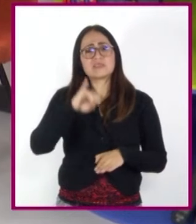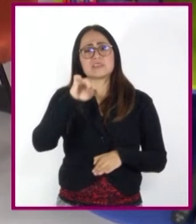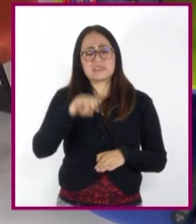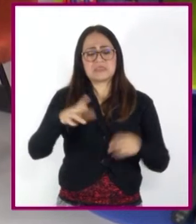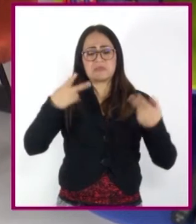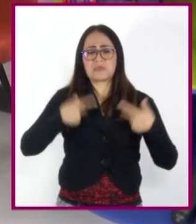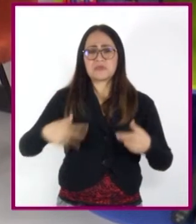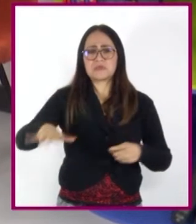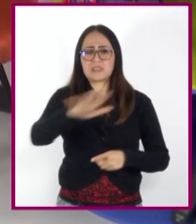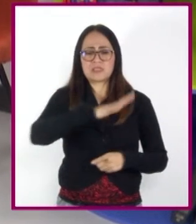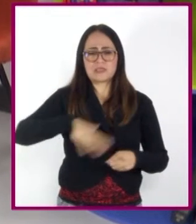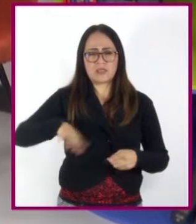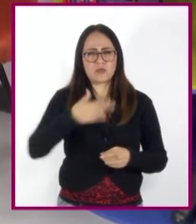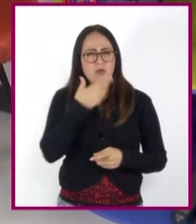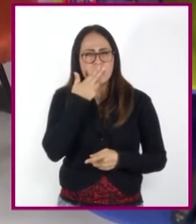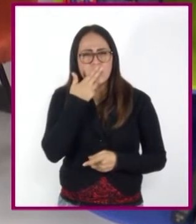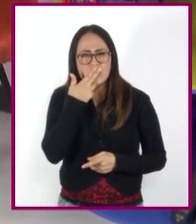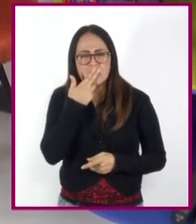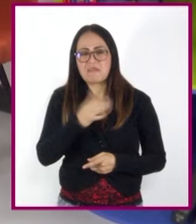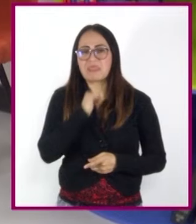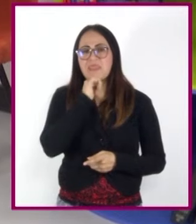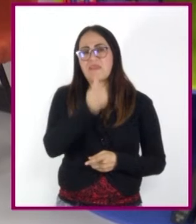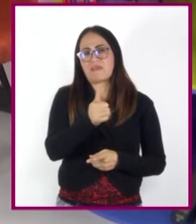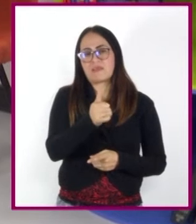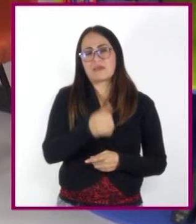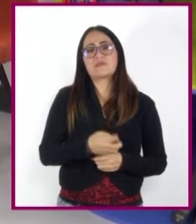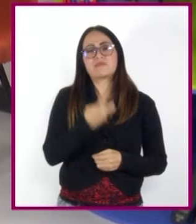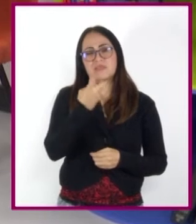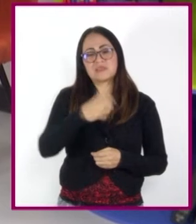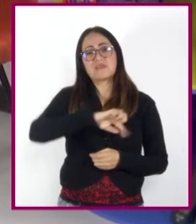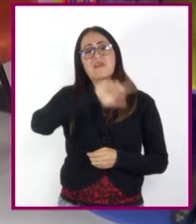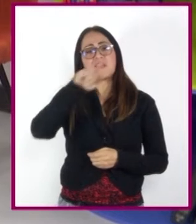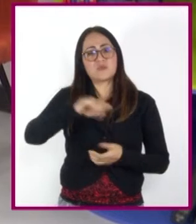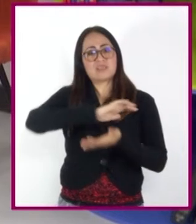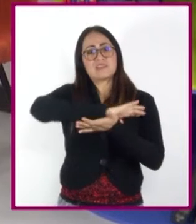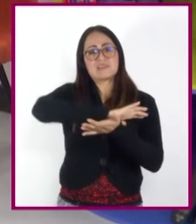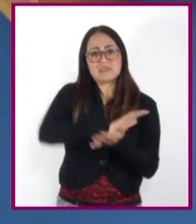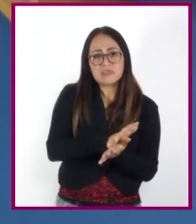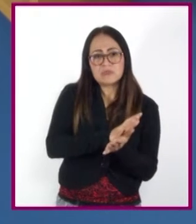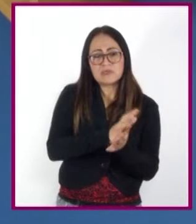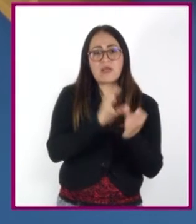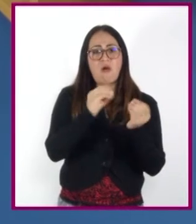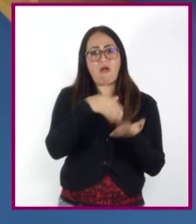sociedad desvaloriza y por ende discrimina y excluye.